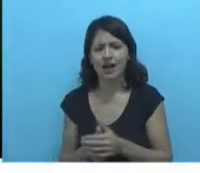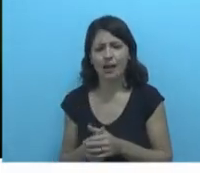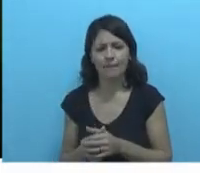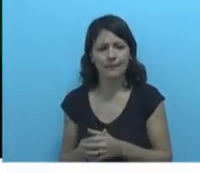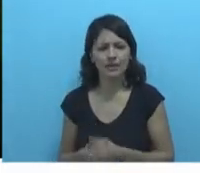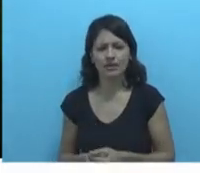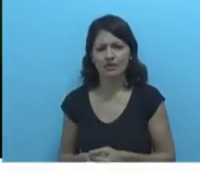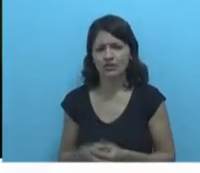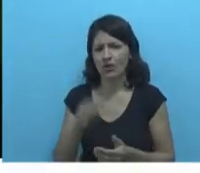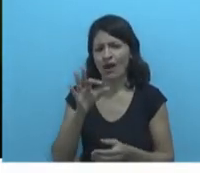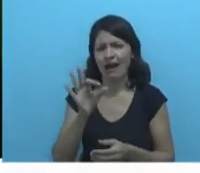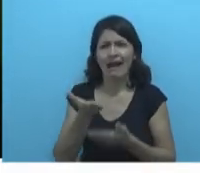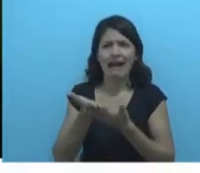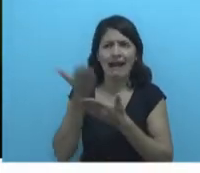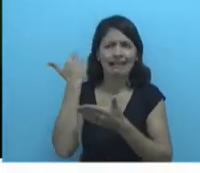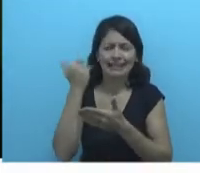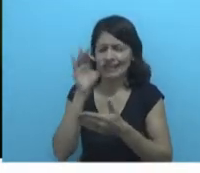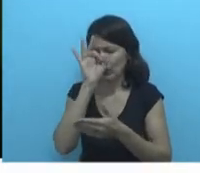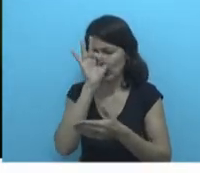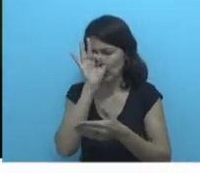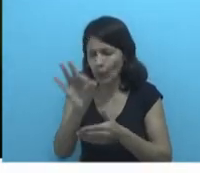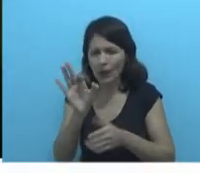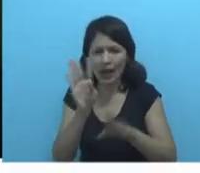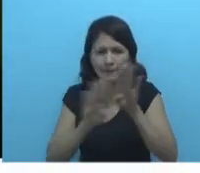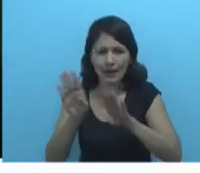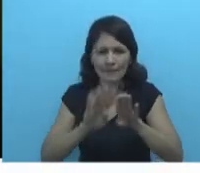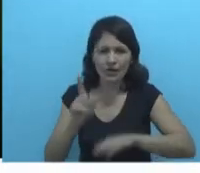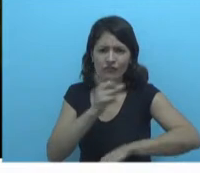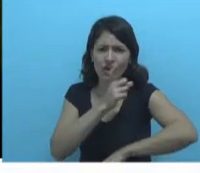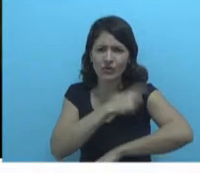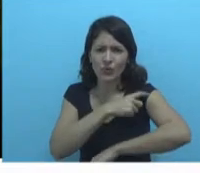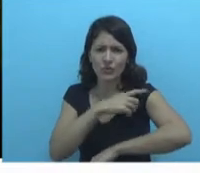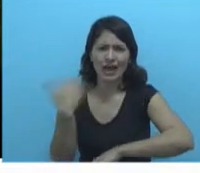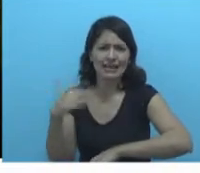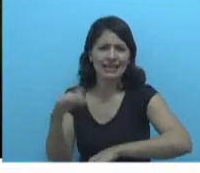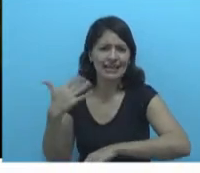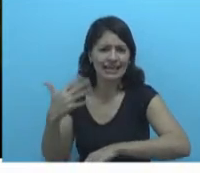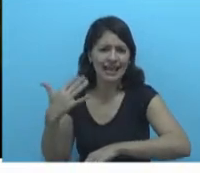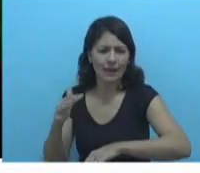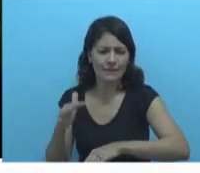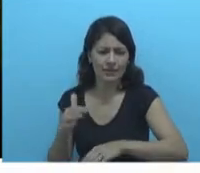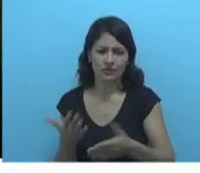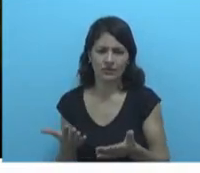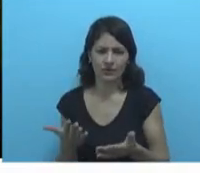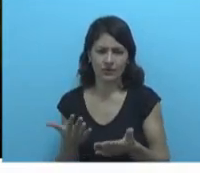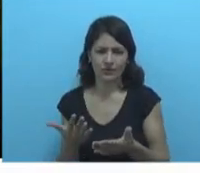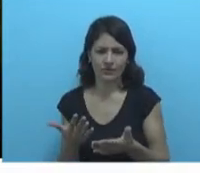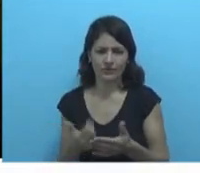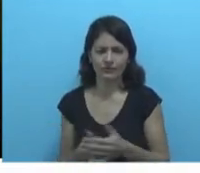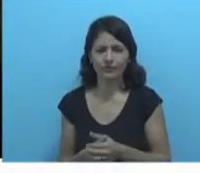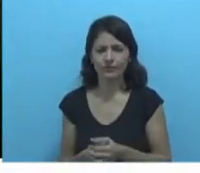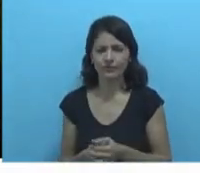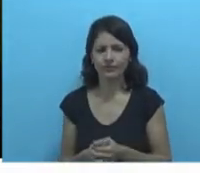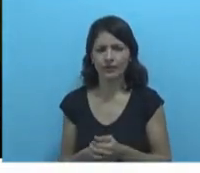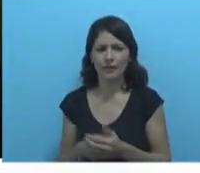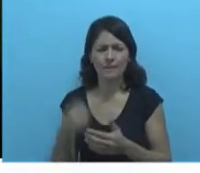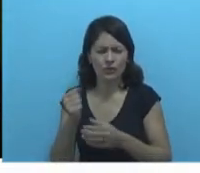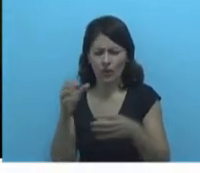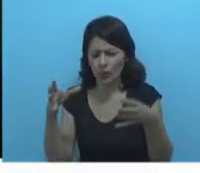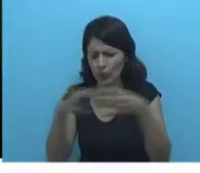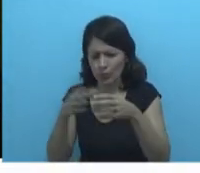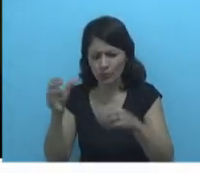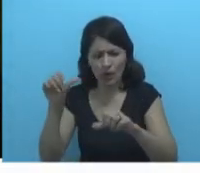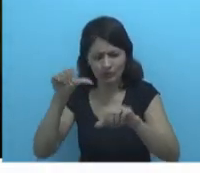récord. Nunca en la historia de la humanidad esto se había logrado. Se han roto fronteras con el conocimiento. La comunidad